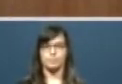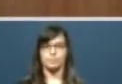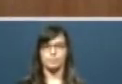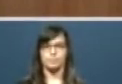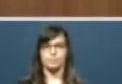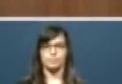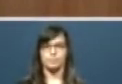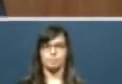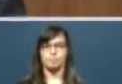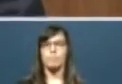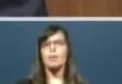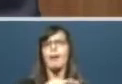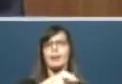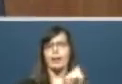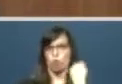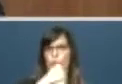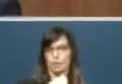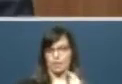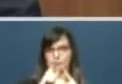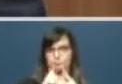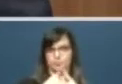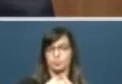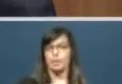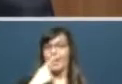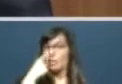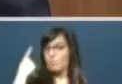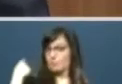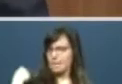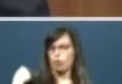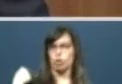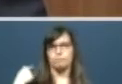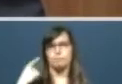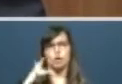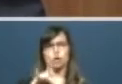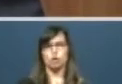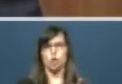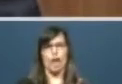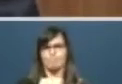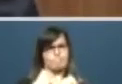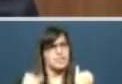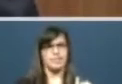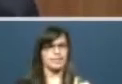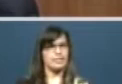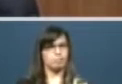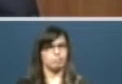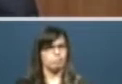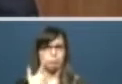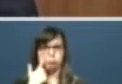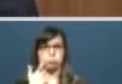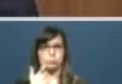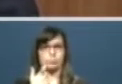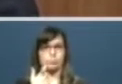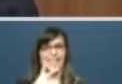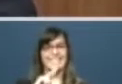área económica 2013 fue un año claramente marcado por la crisis en el que la segunda